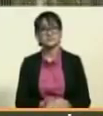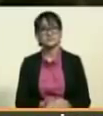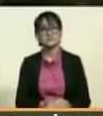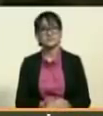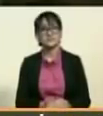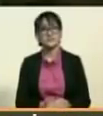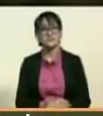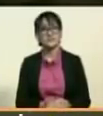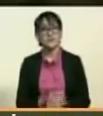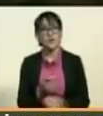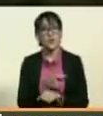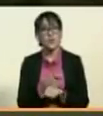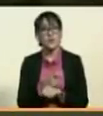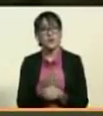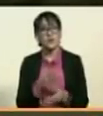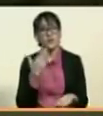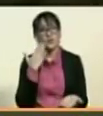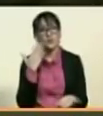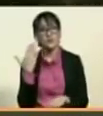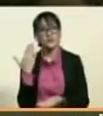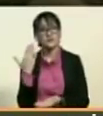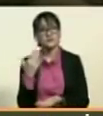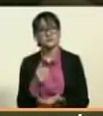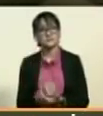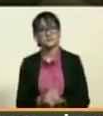hermana, querido compañero general,